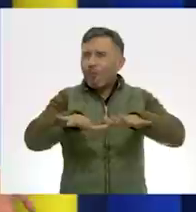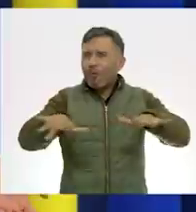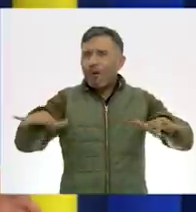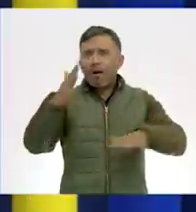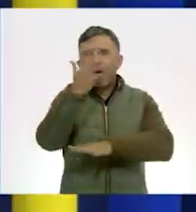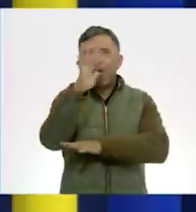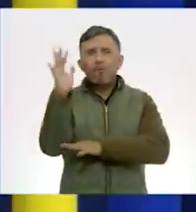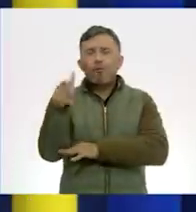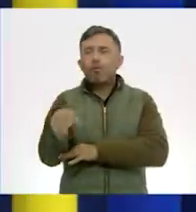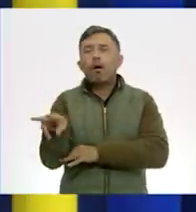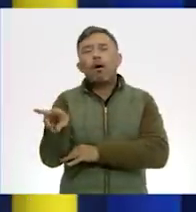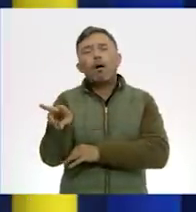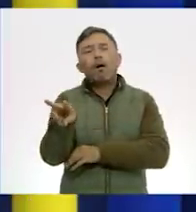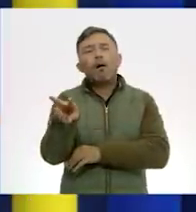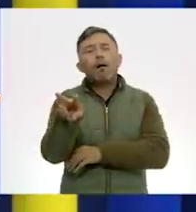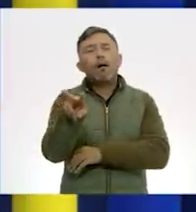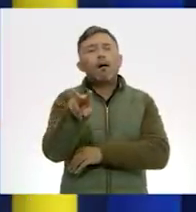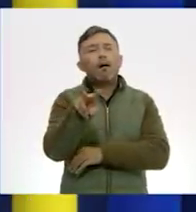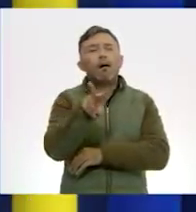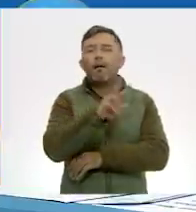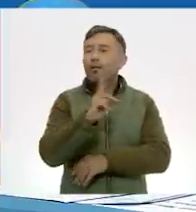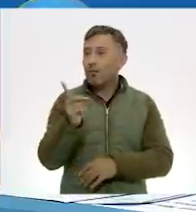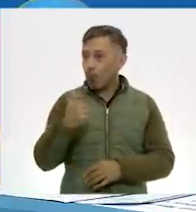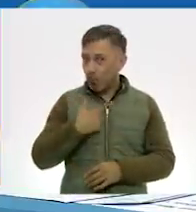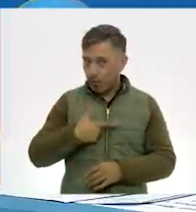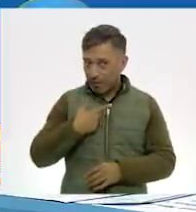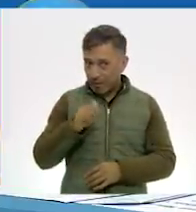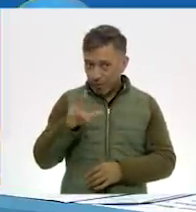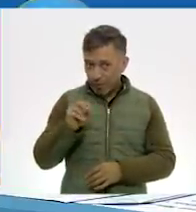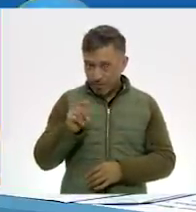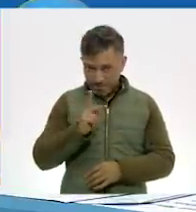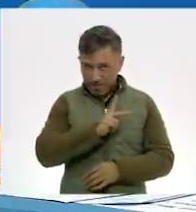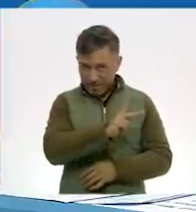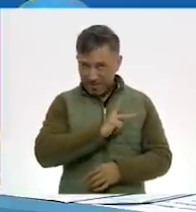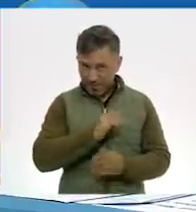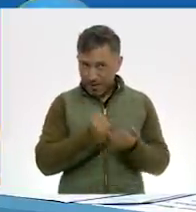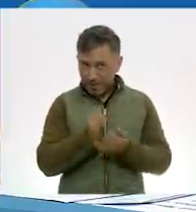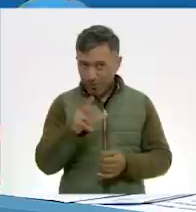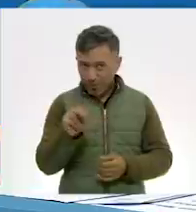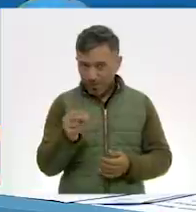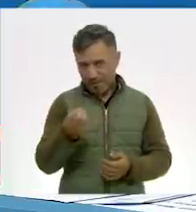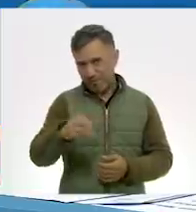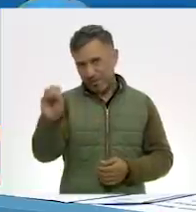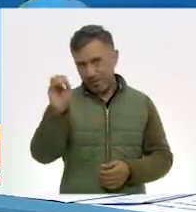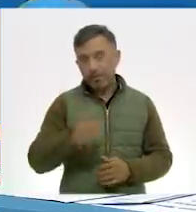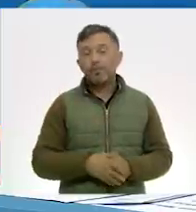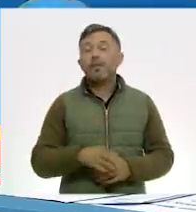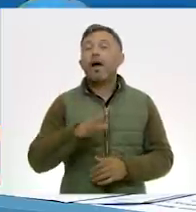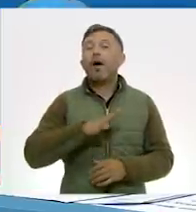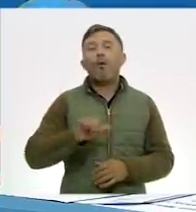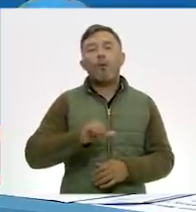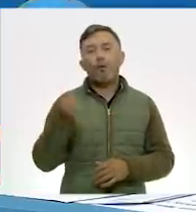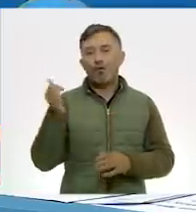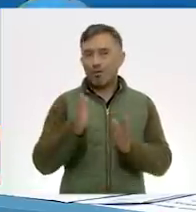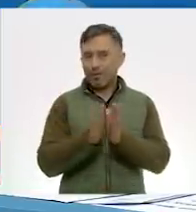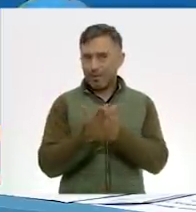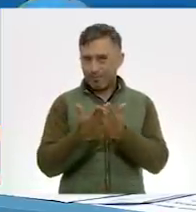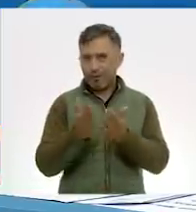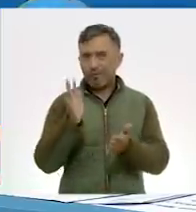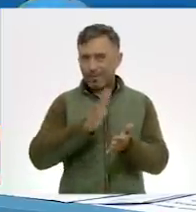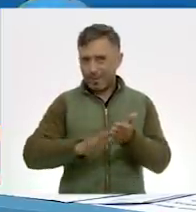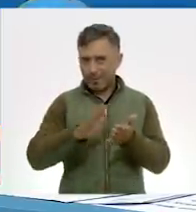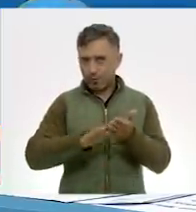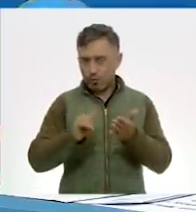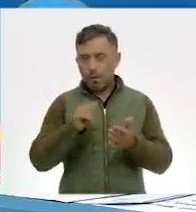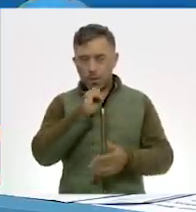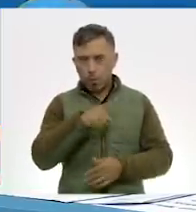estar en la contemplación como Goitia? ¿A quién no? Y ahora voy a leerles otro texto. Este es un texto autobiográfico